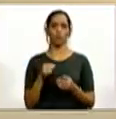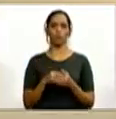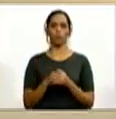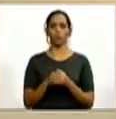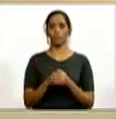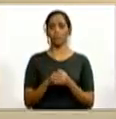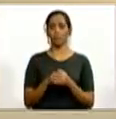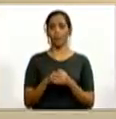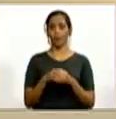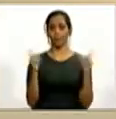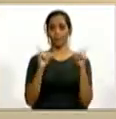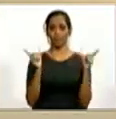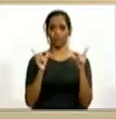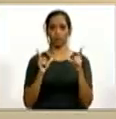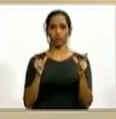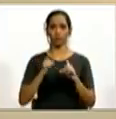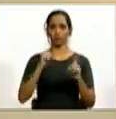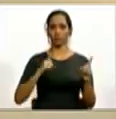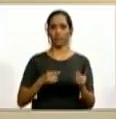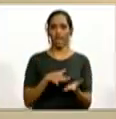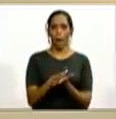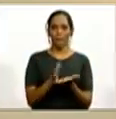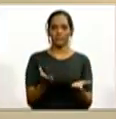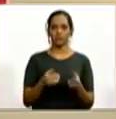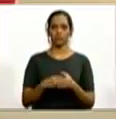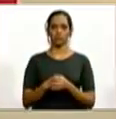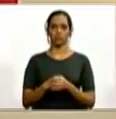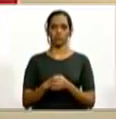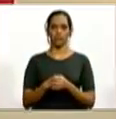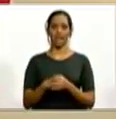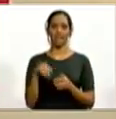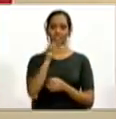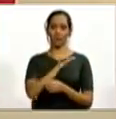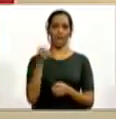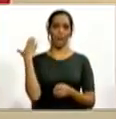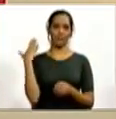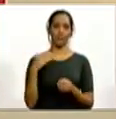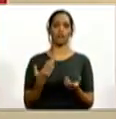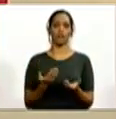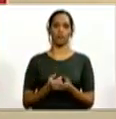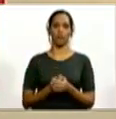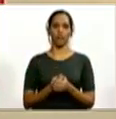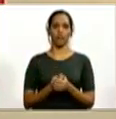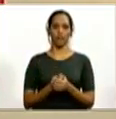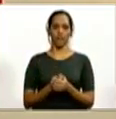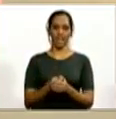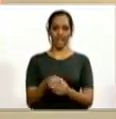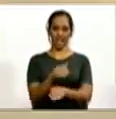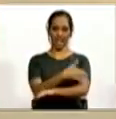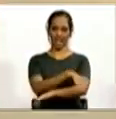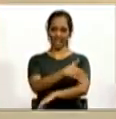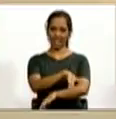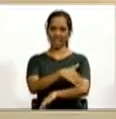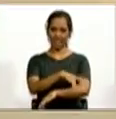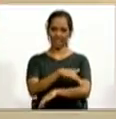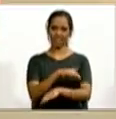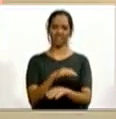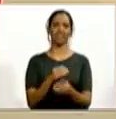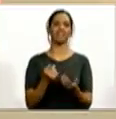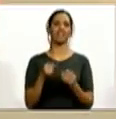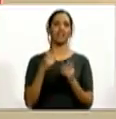espacio del electrocutado. ¿Qué es lo que está pasando? Bueno, eso podría terminar de culminar. La semana pasada fue en Los Ruices, que hicimos lo de los huecos, que estrenamos